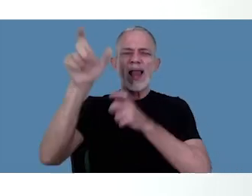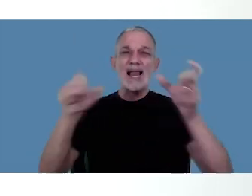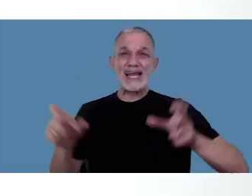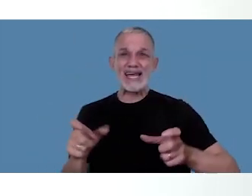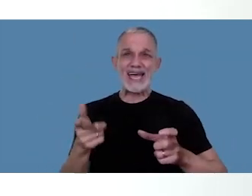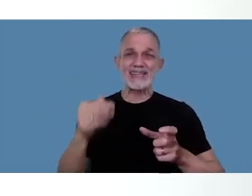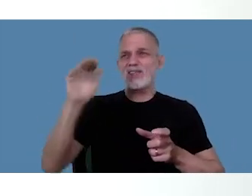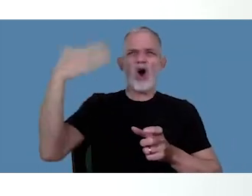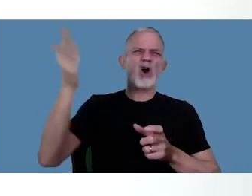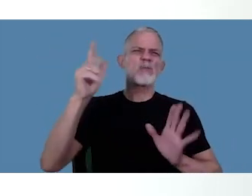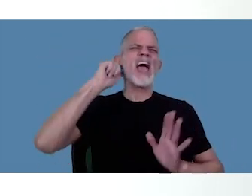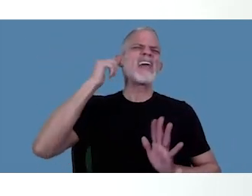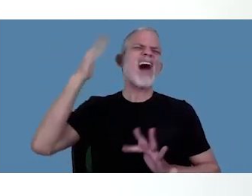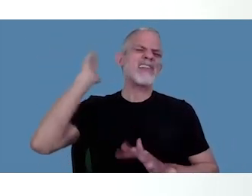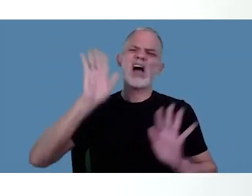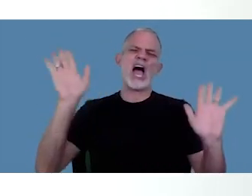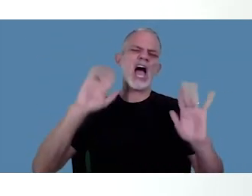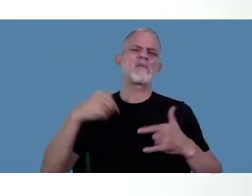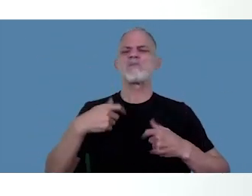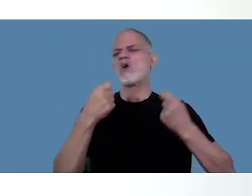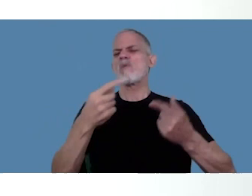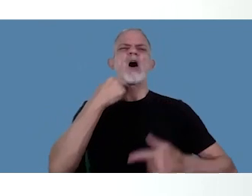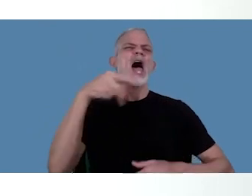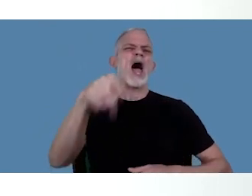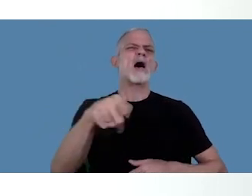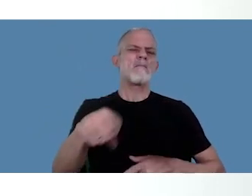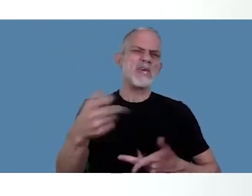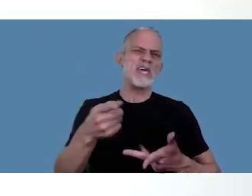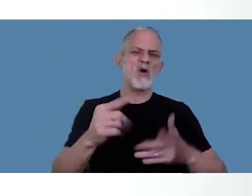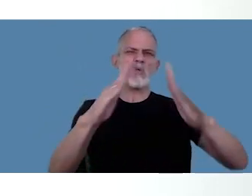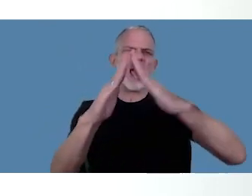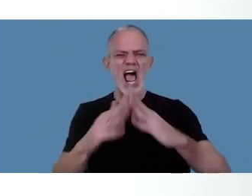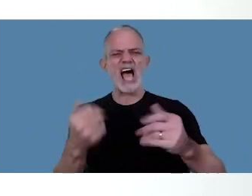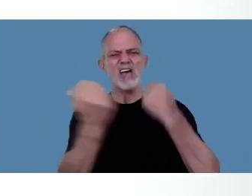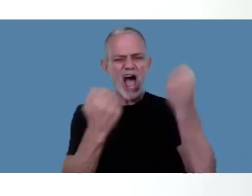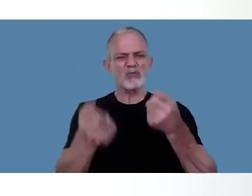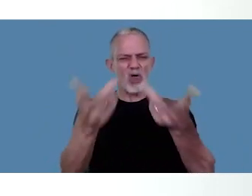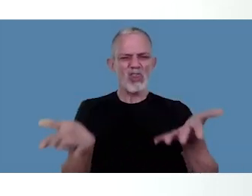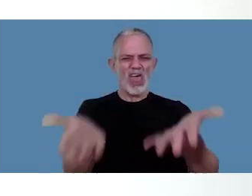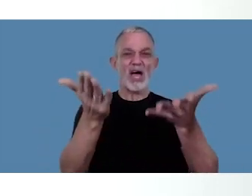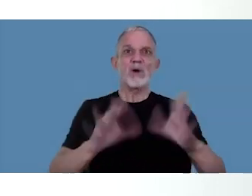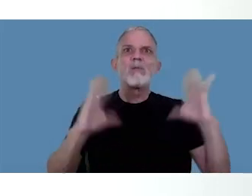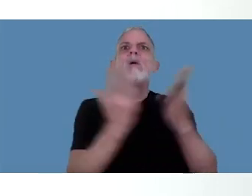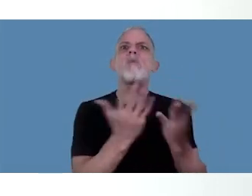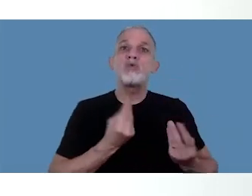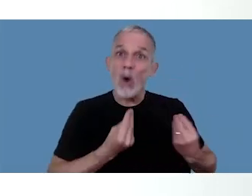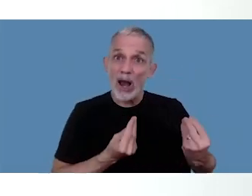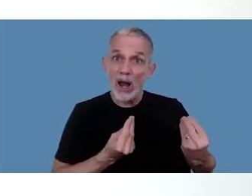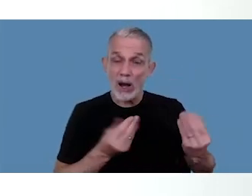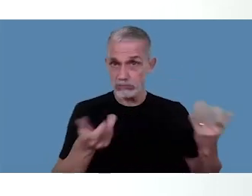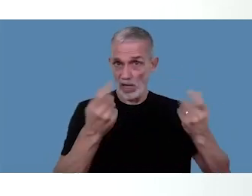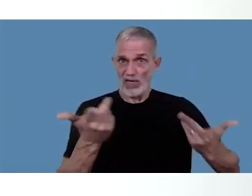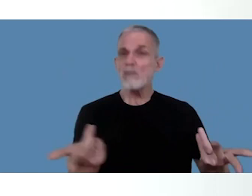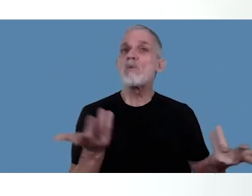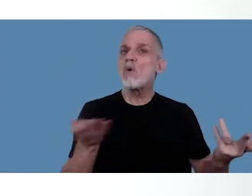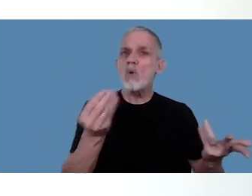otras generaciones, es: le voy a dejar a mi hijo una casa, un auto. Bueno, pero ¿en qué planeta? Consumiendo qué tipos